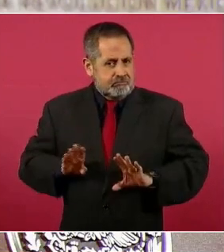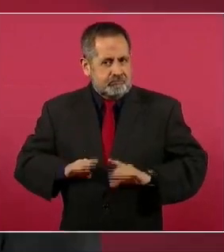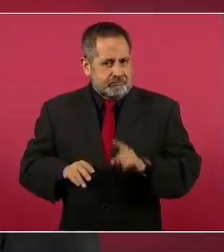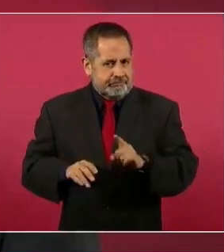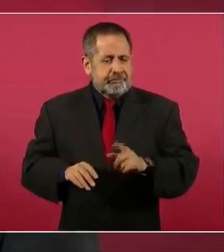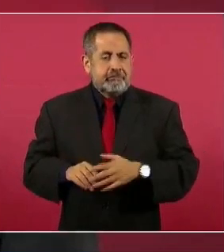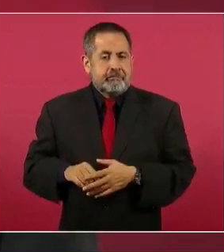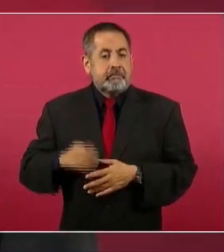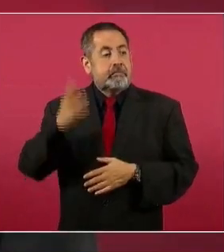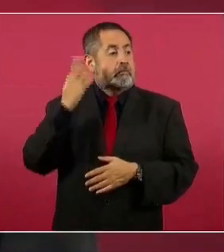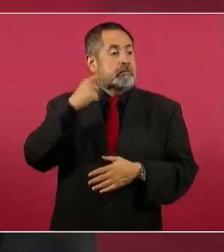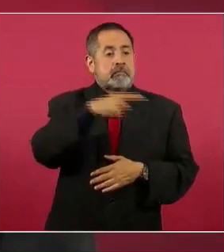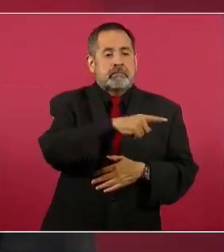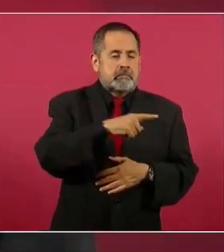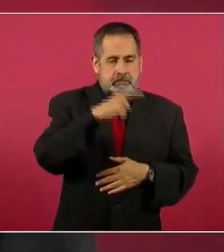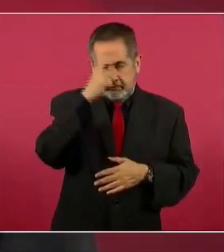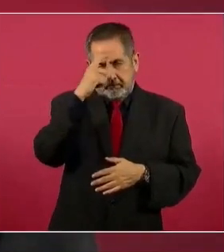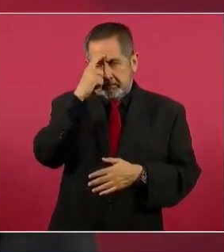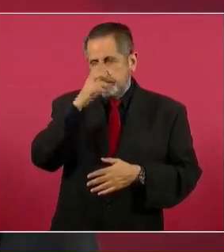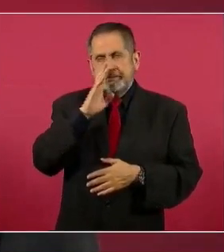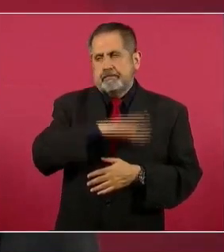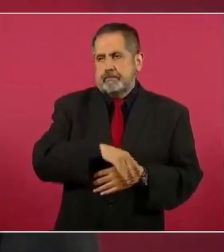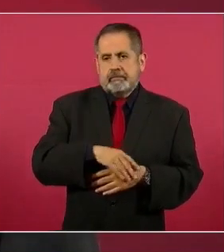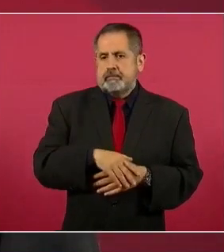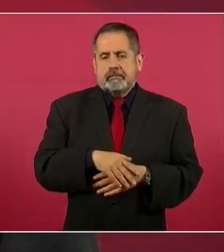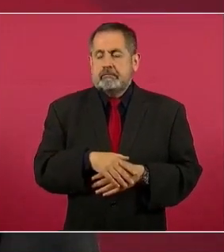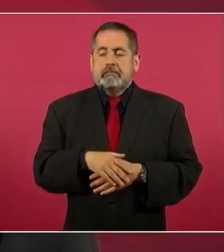se malinterpretó,